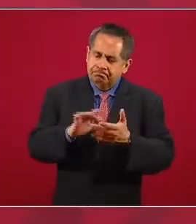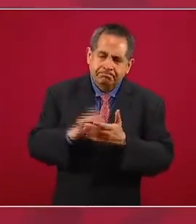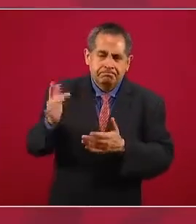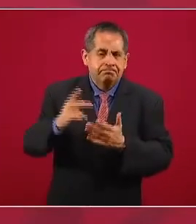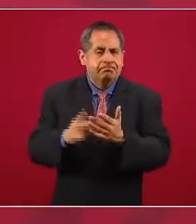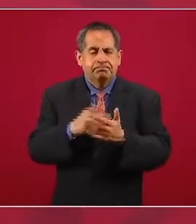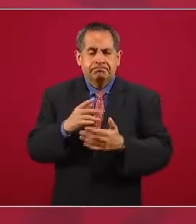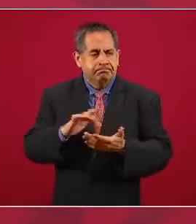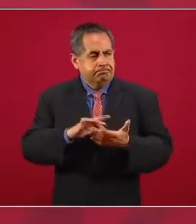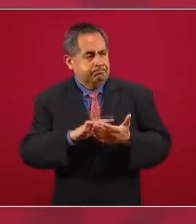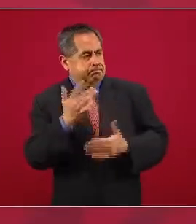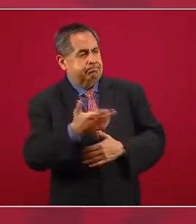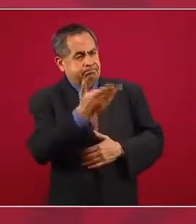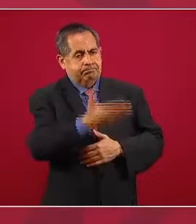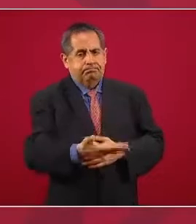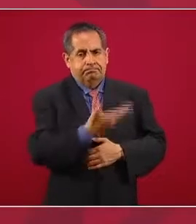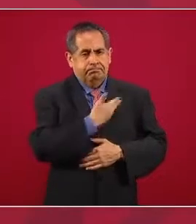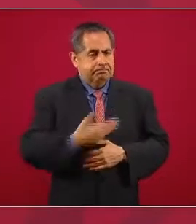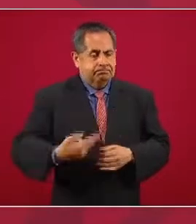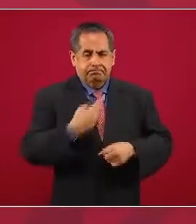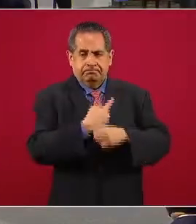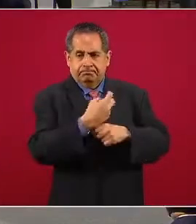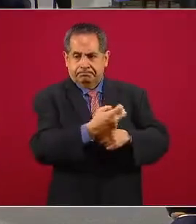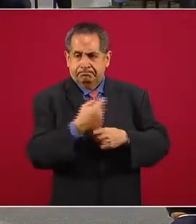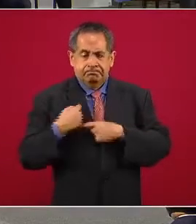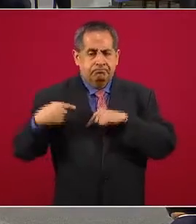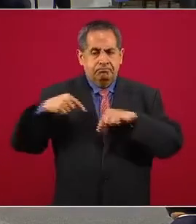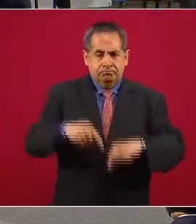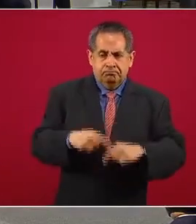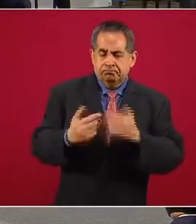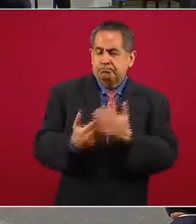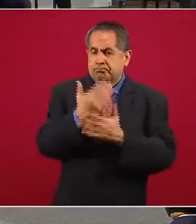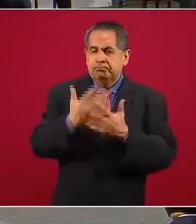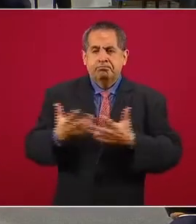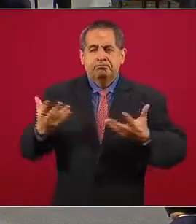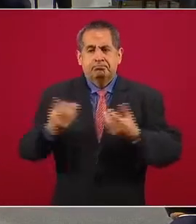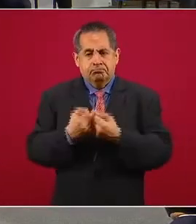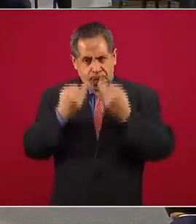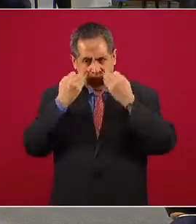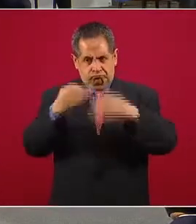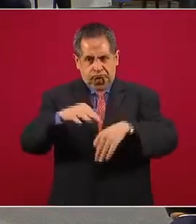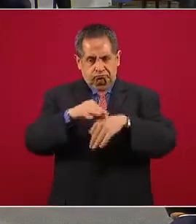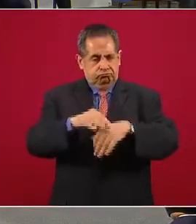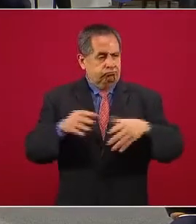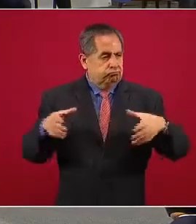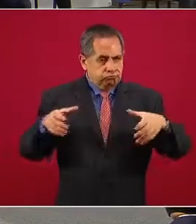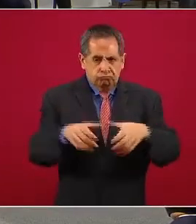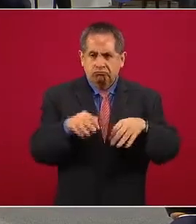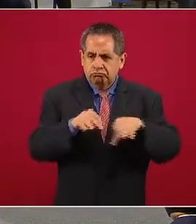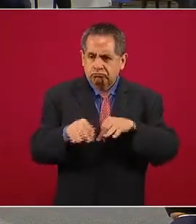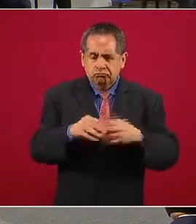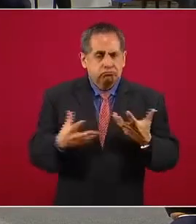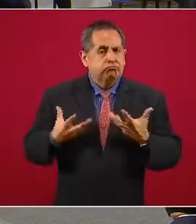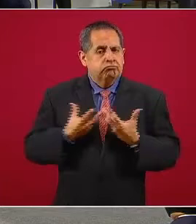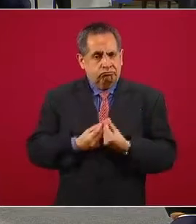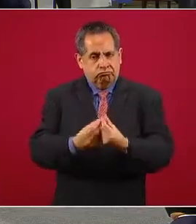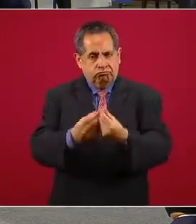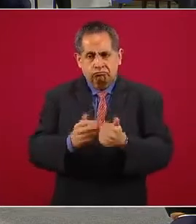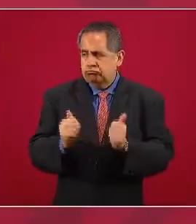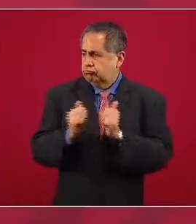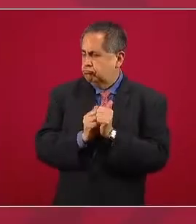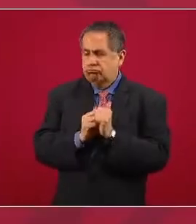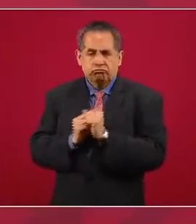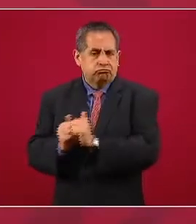vez más al presidente que nos haya invitado esta mañana, que nos permita trabajar de nuevo juntos y en